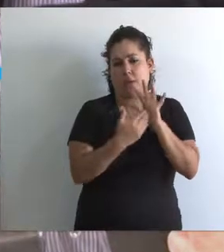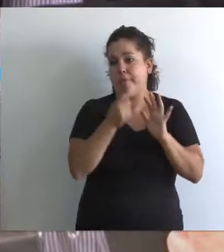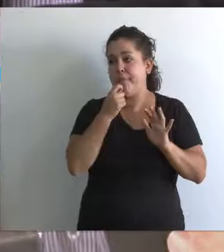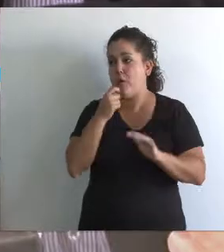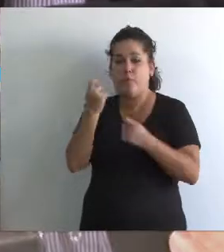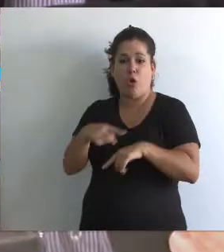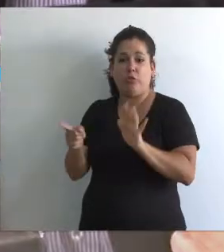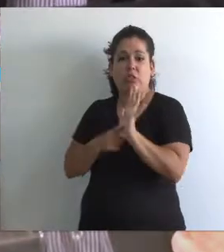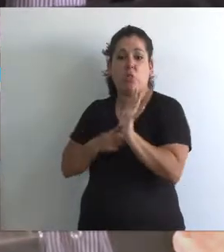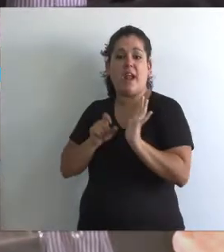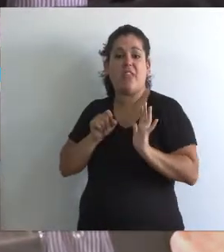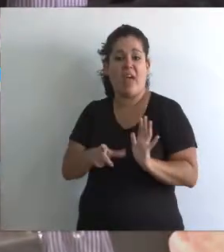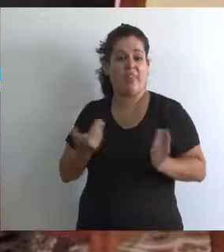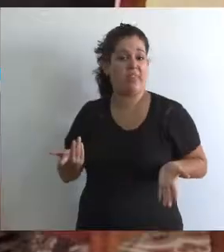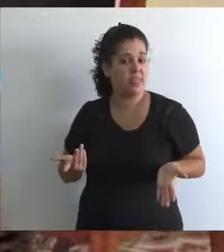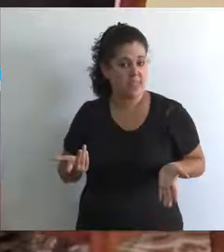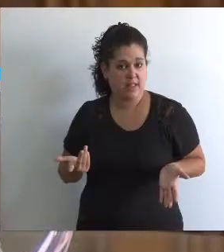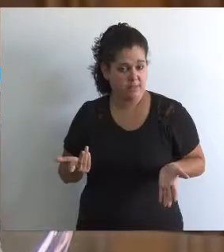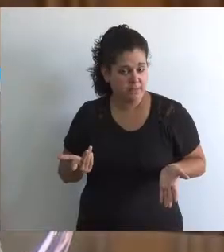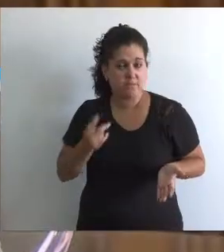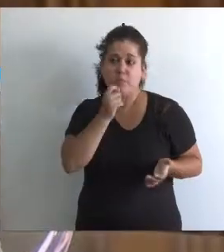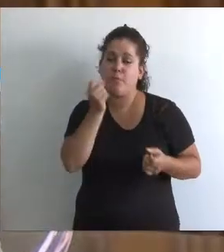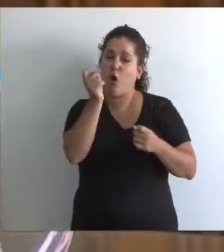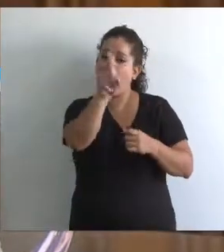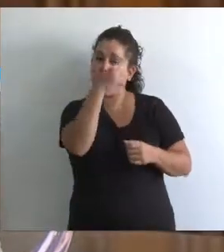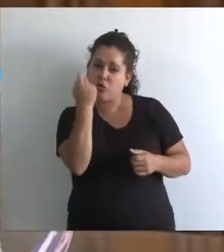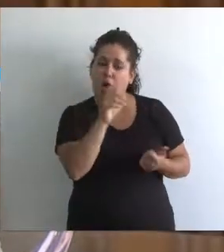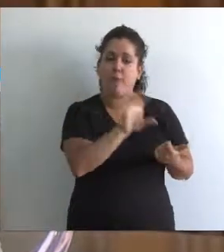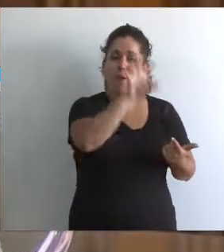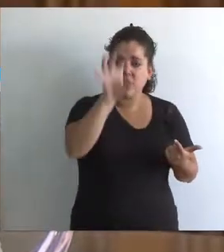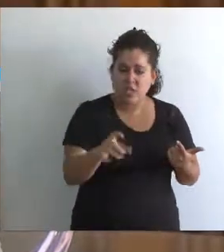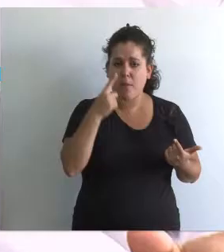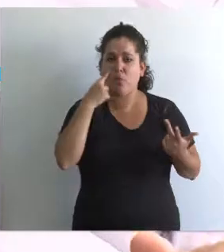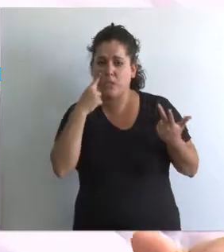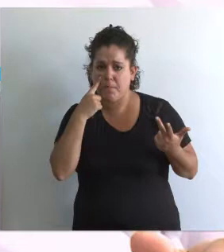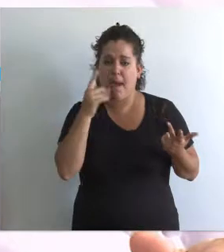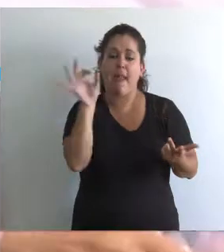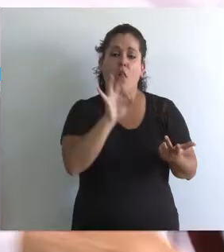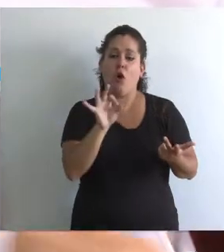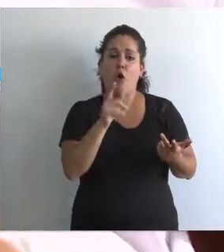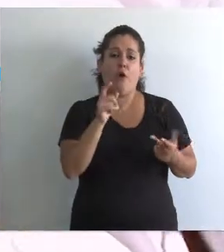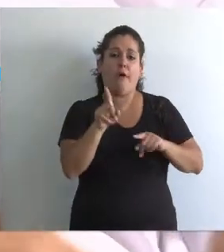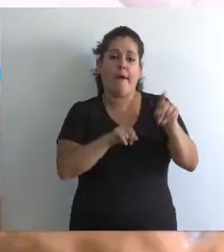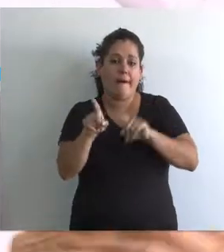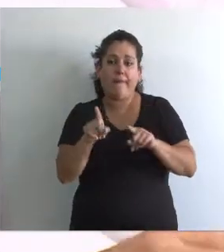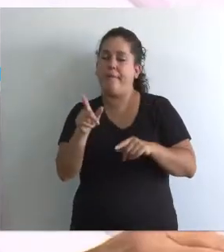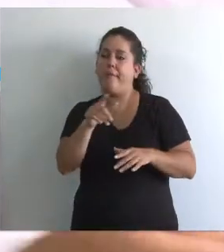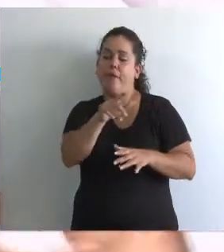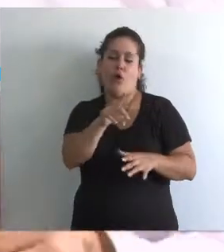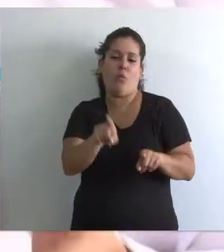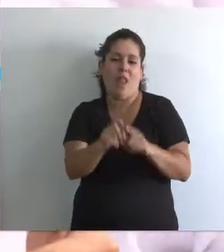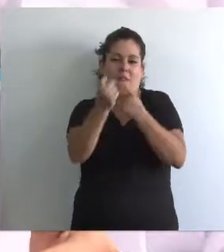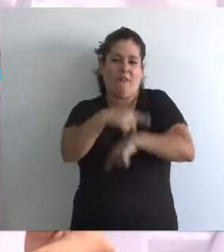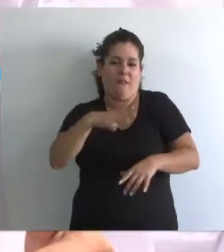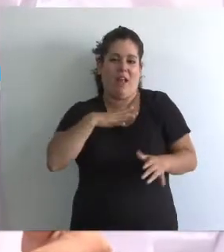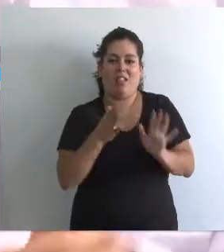ejemplo, la titularidad de las tierras de los clubes, que están asentados sobre tierras fiscales, nacionales, provinciales o municipales. Otros asentados sobre tierras privadas